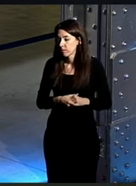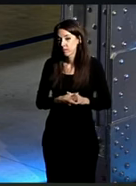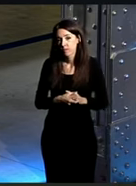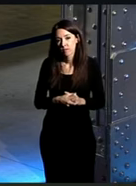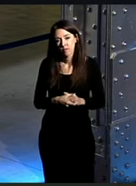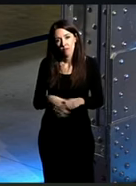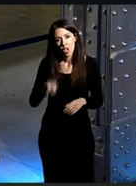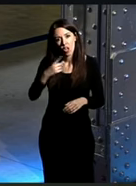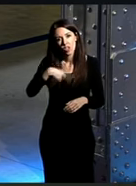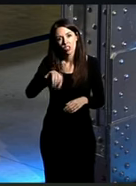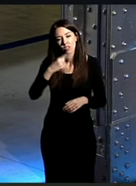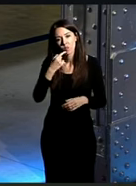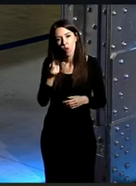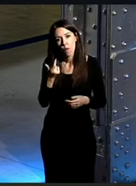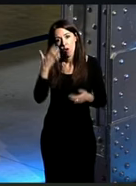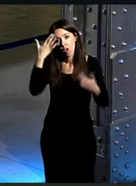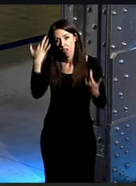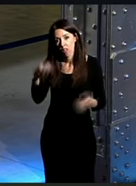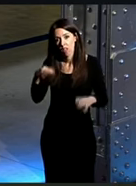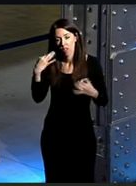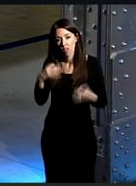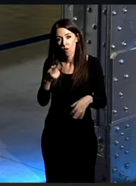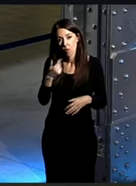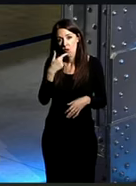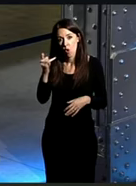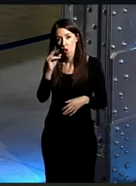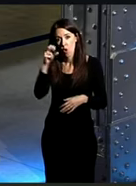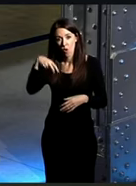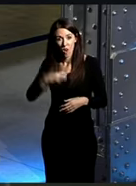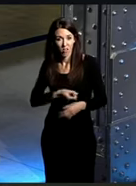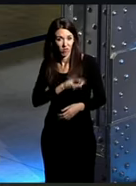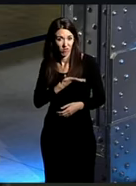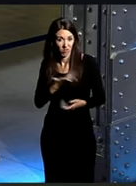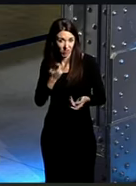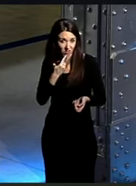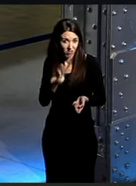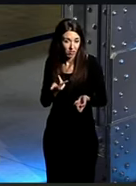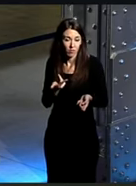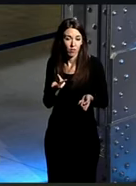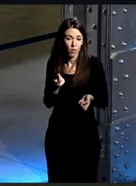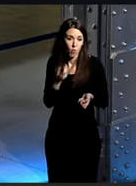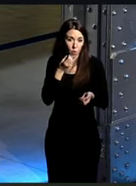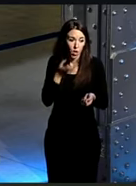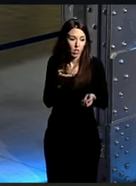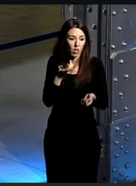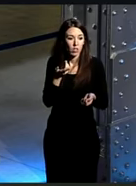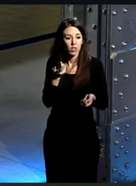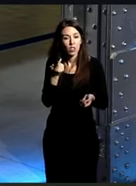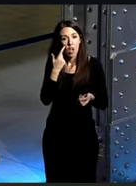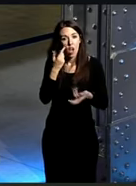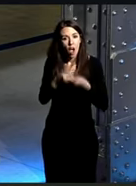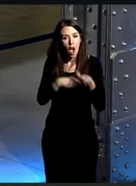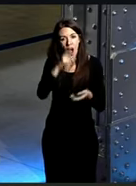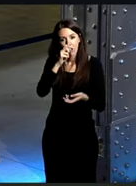Y nosotros lo hicimos, bueno, un poco ingenuamente, bien, como dice Juan, bien amateur, ¿no? Bueno, vamos lo primero que vamos a hacer,